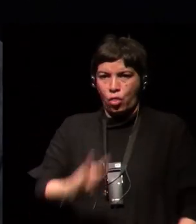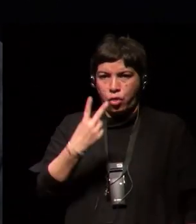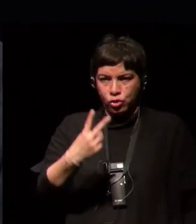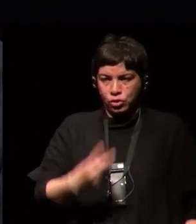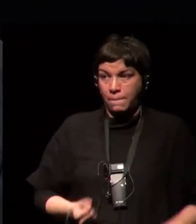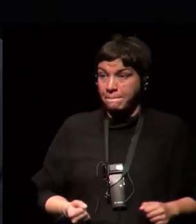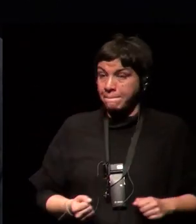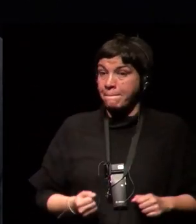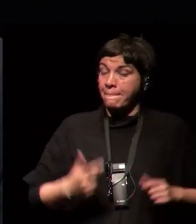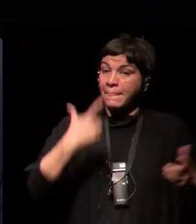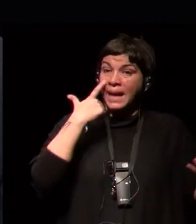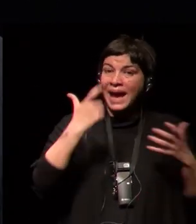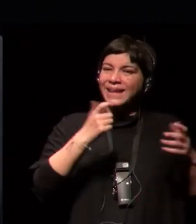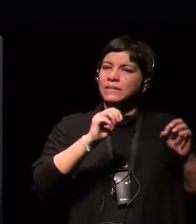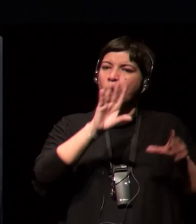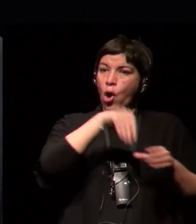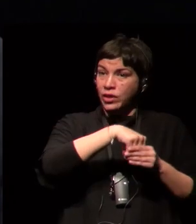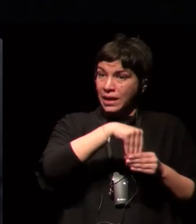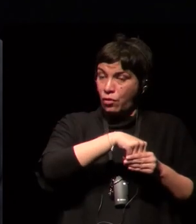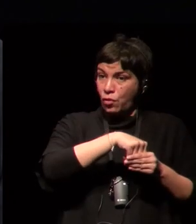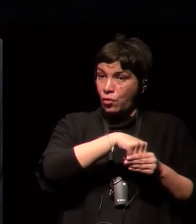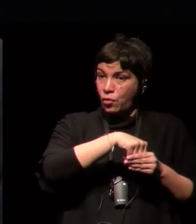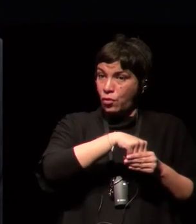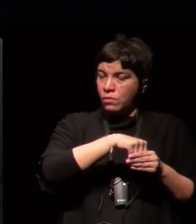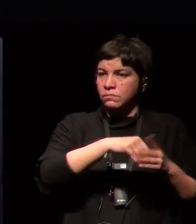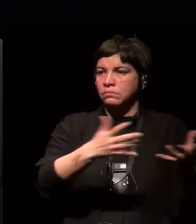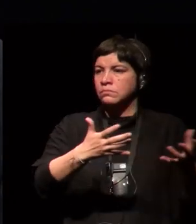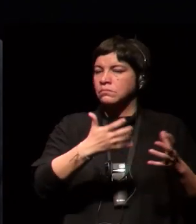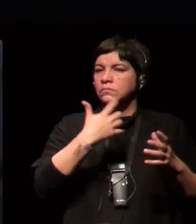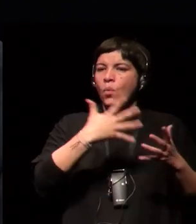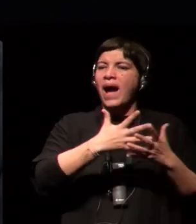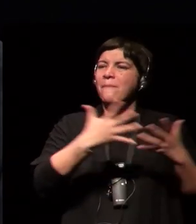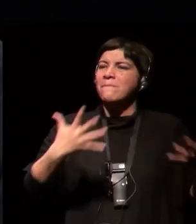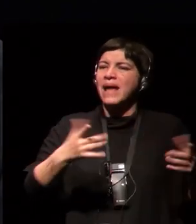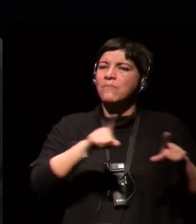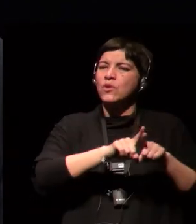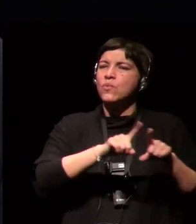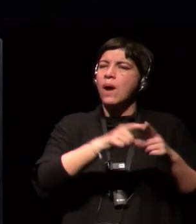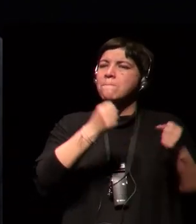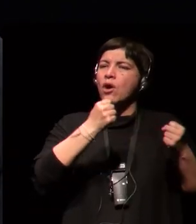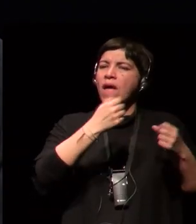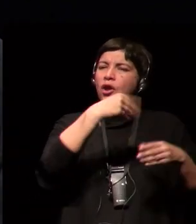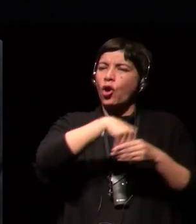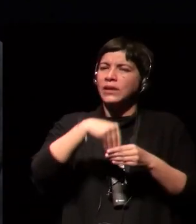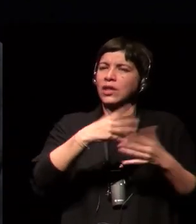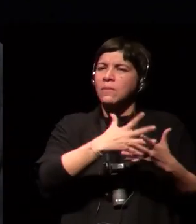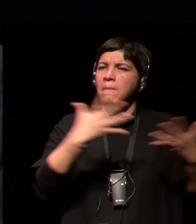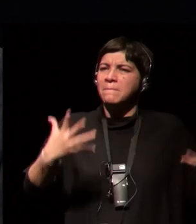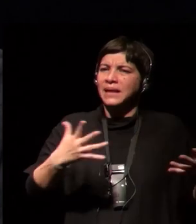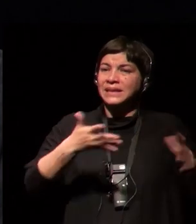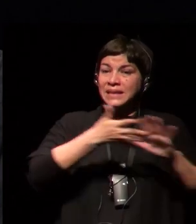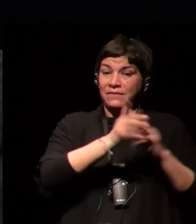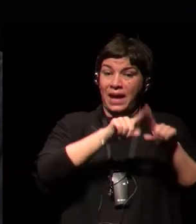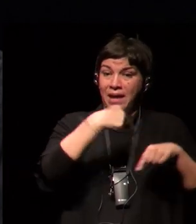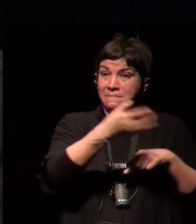contenido, cómo ampliamos el poder del contenido para que sea más efectivo y eficaz, y en segundo